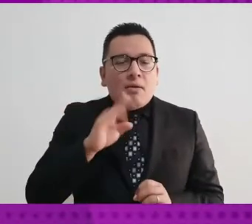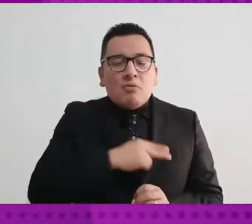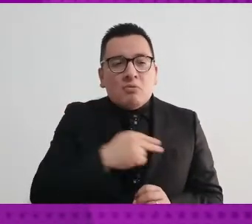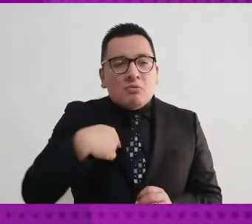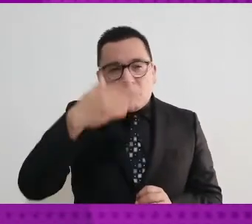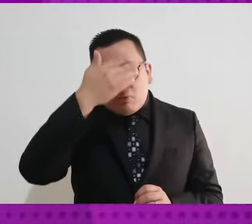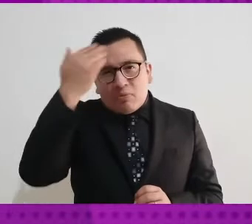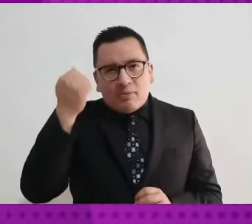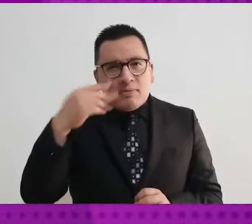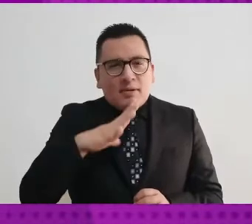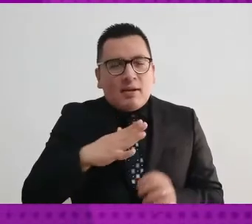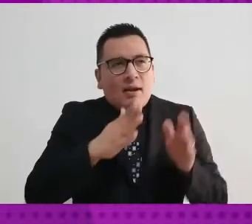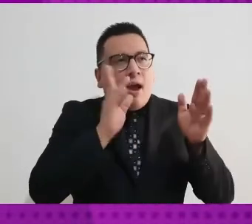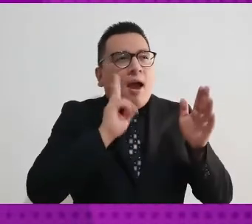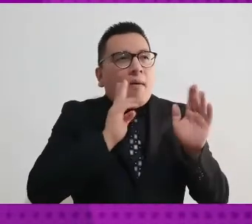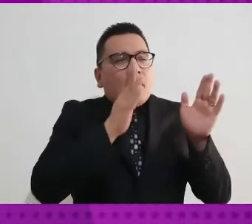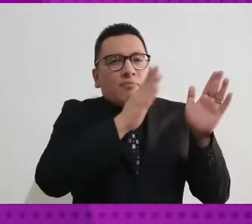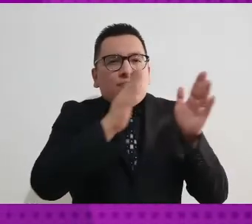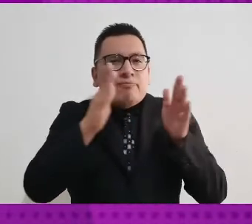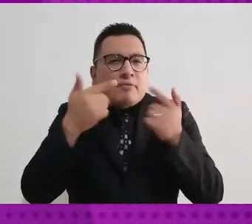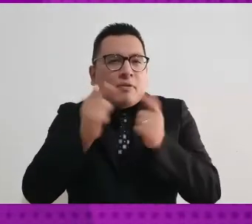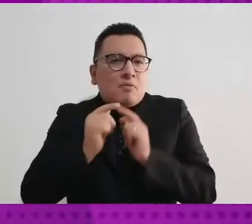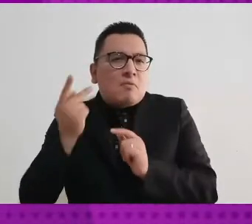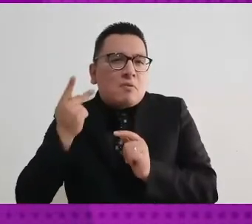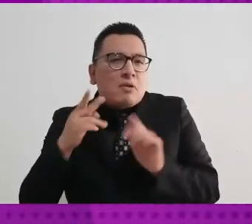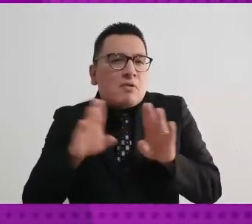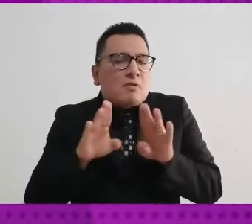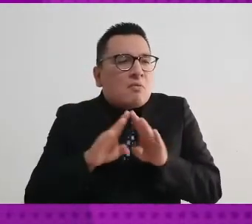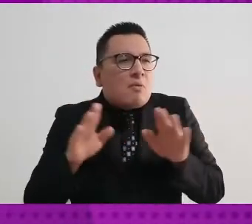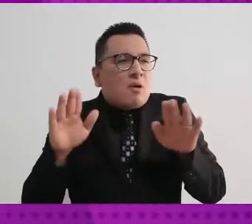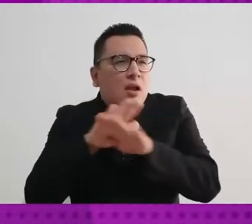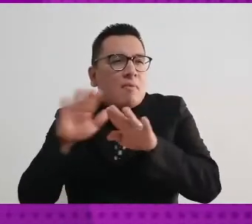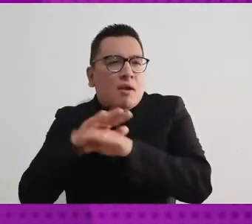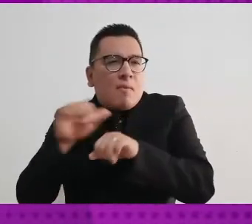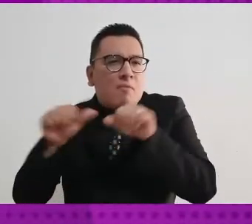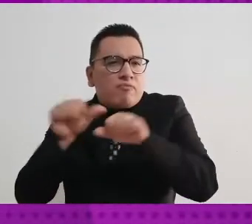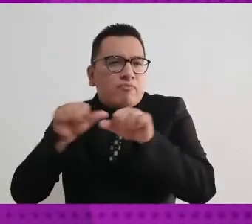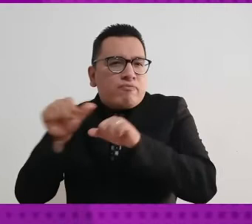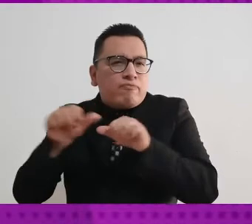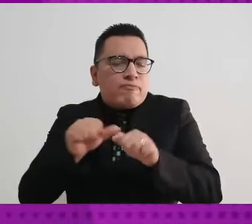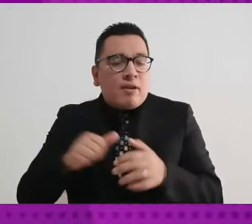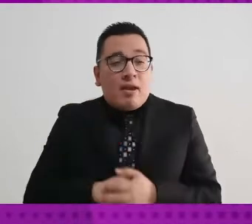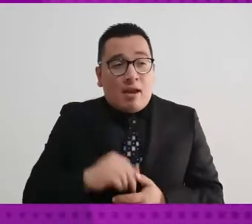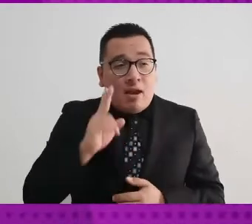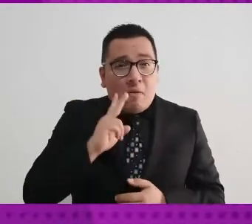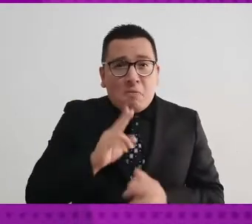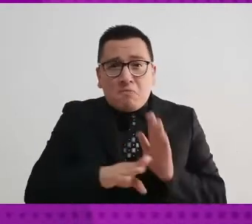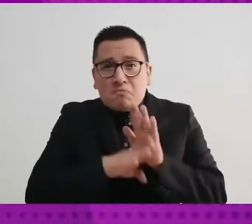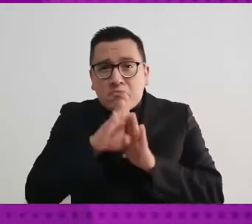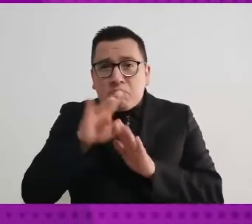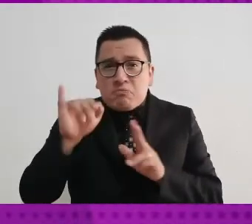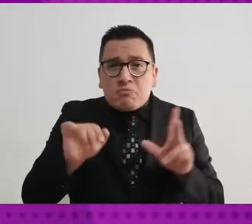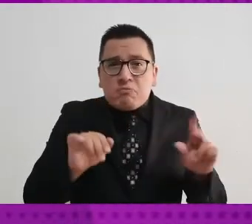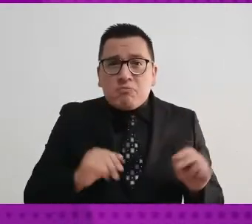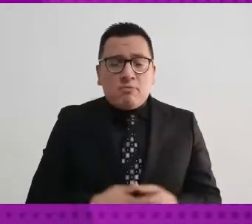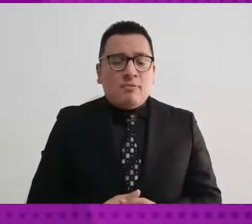ver en esta línea horizontal de larga data, donde nos damos cuenta de si ha habido avances o no y en